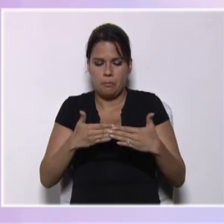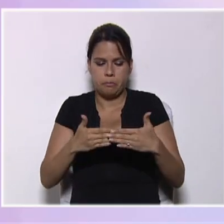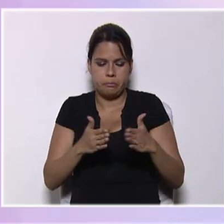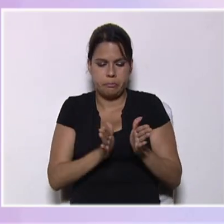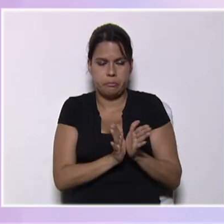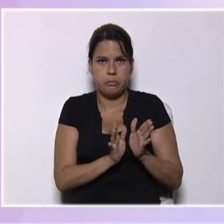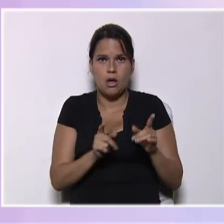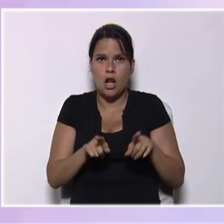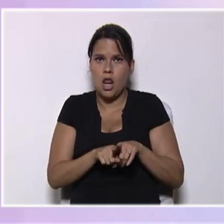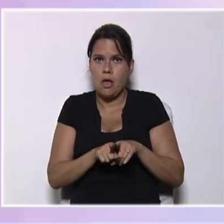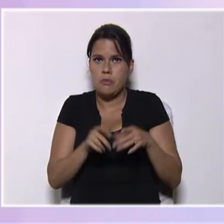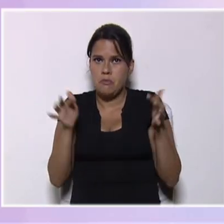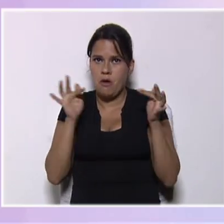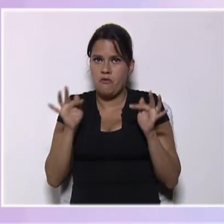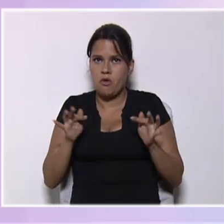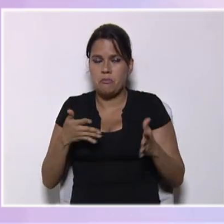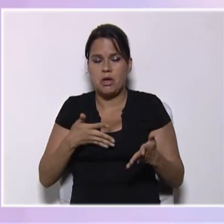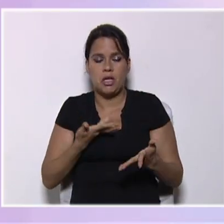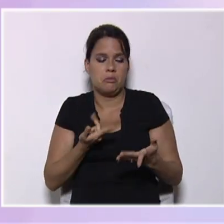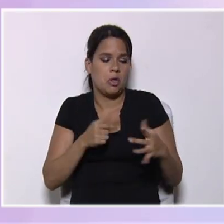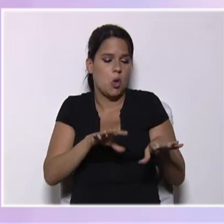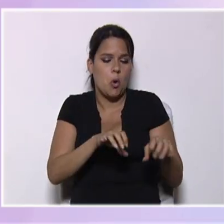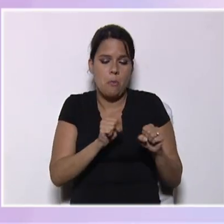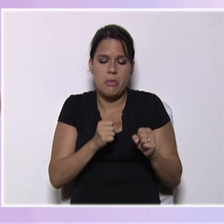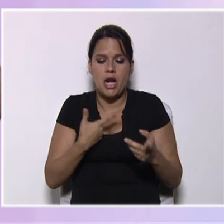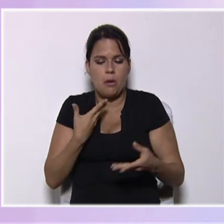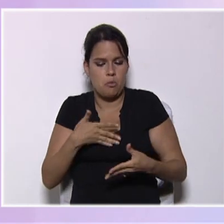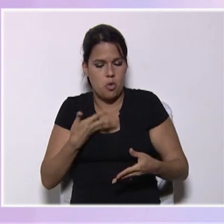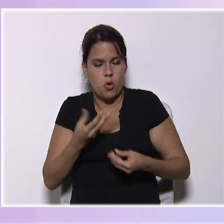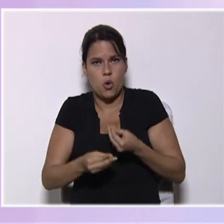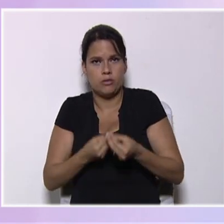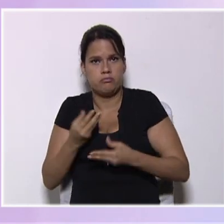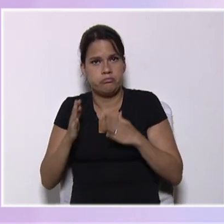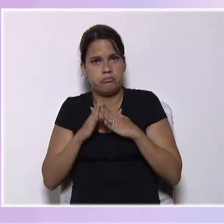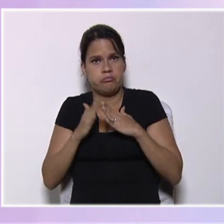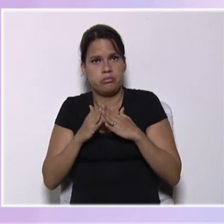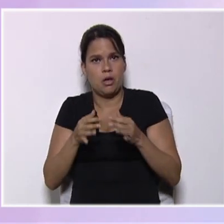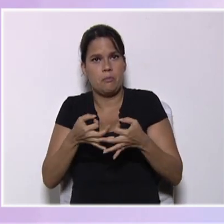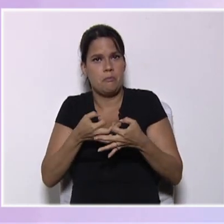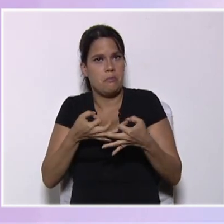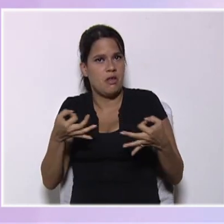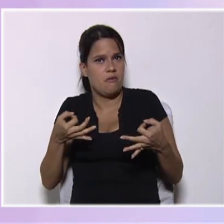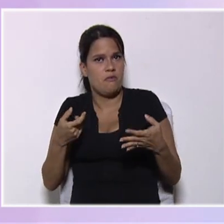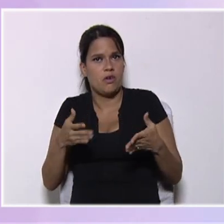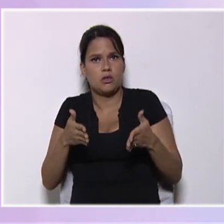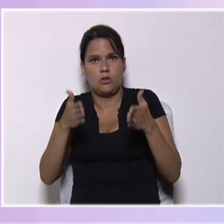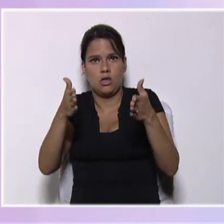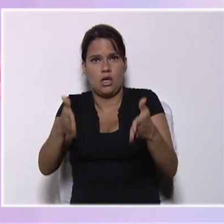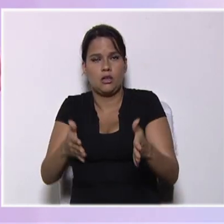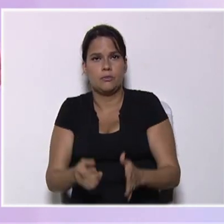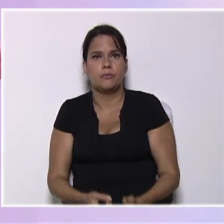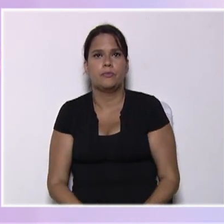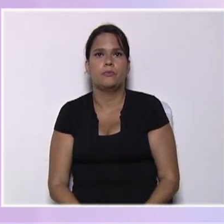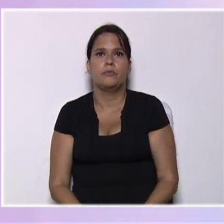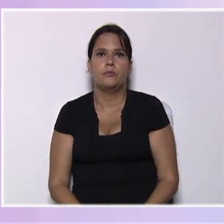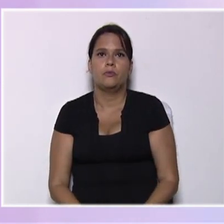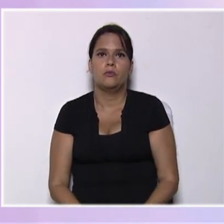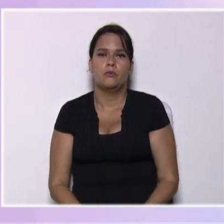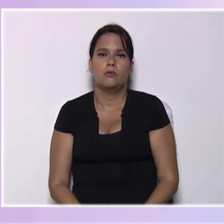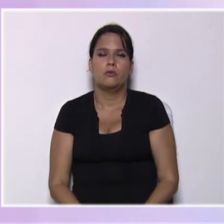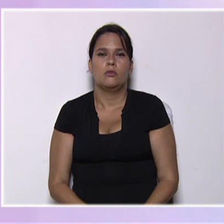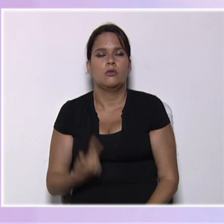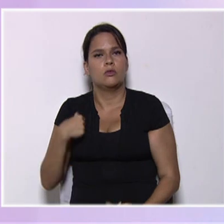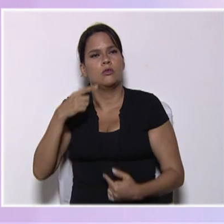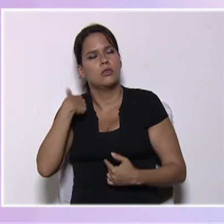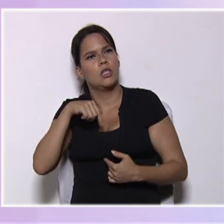que comercialmente puedo adquirir, es un perfecto regalo, hermoso detalle. Exacto, y que tiene que ver también,